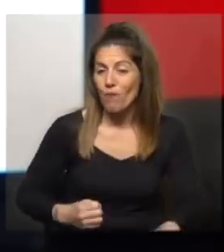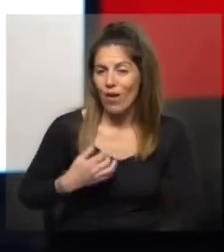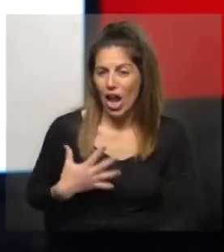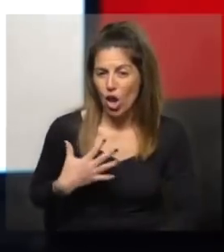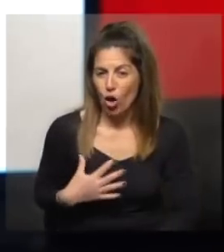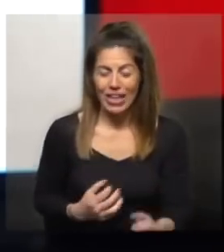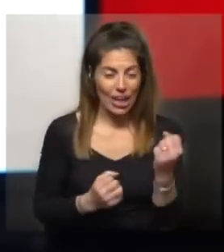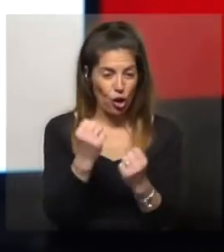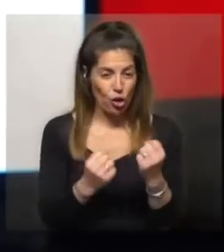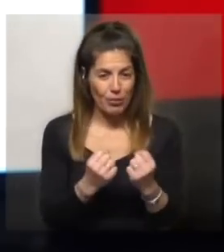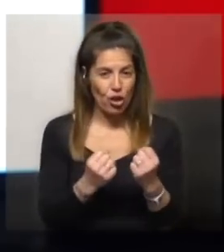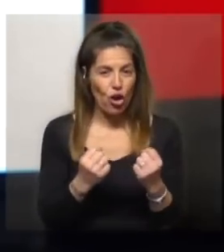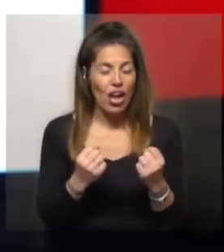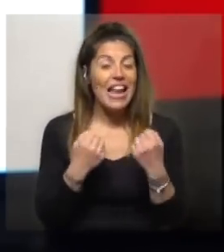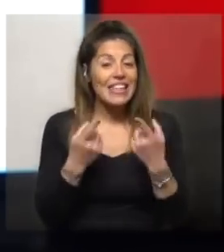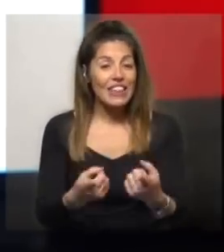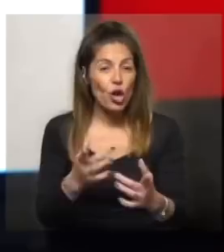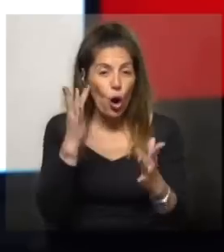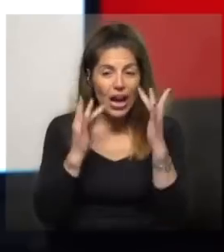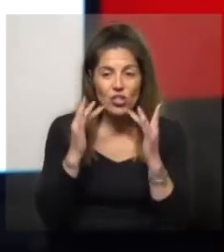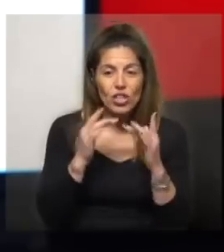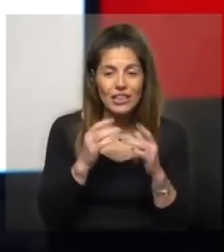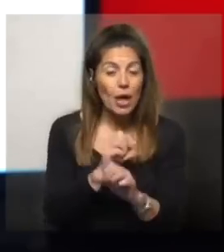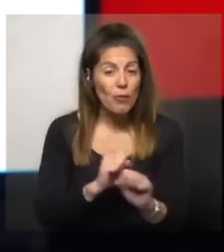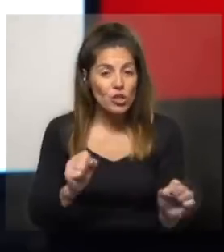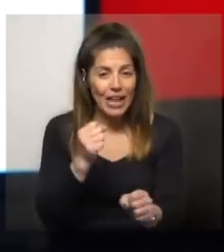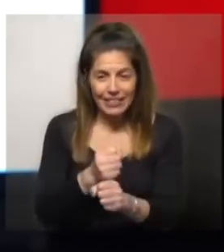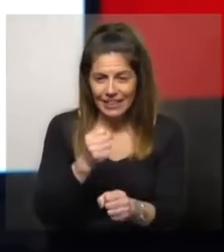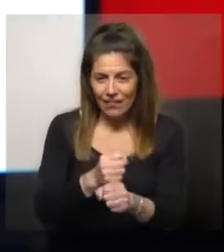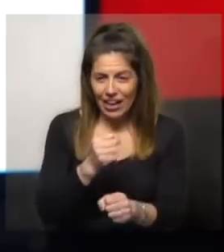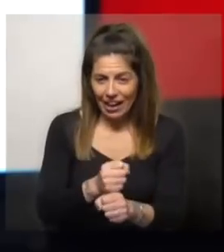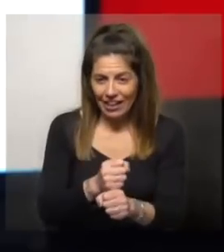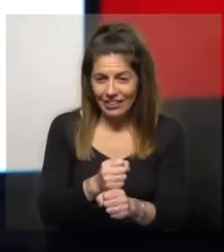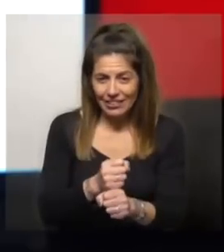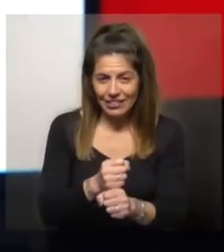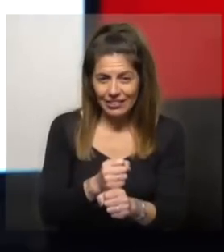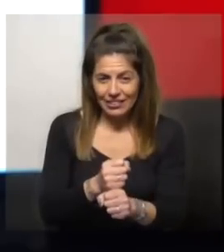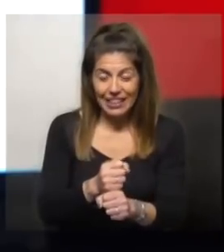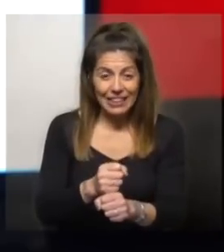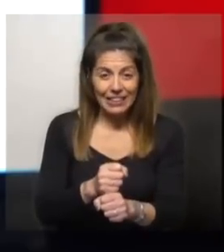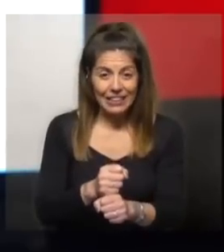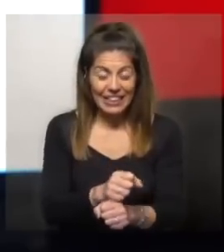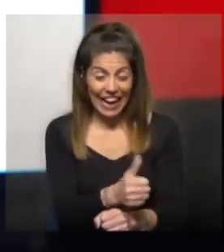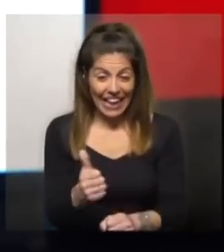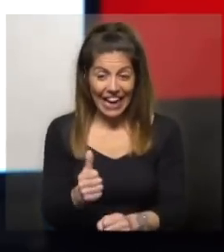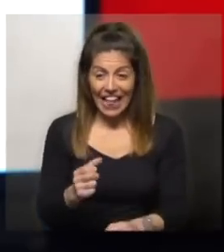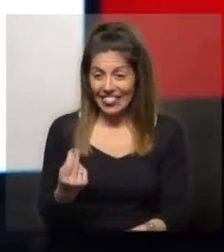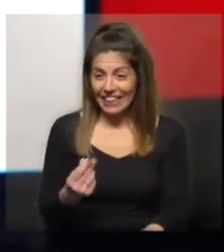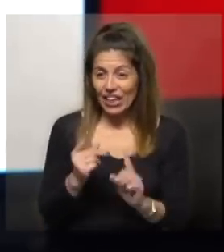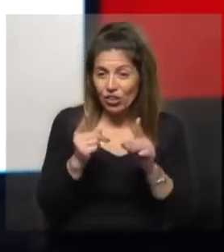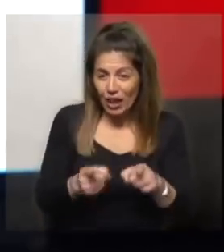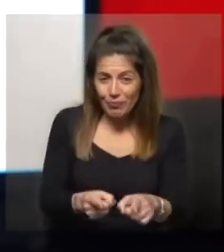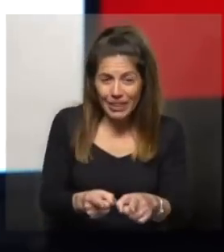y le generó a esos artistas una posibilidad de trabajar de esas expresiones ni que tal vez en